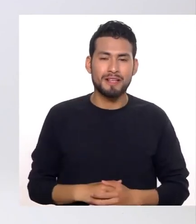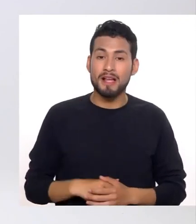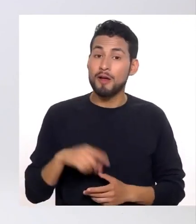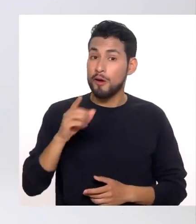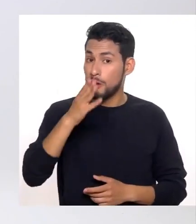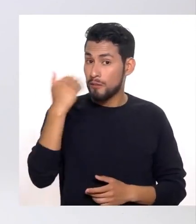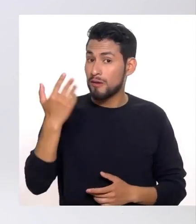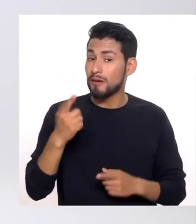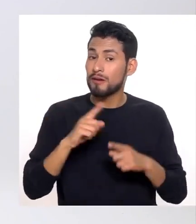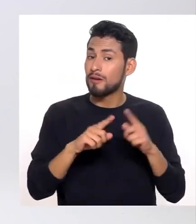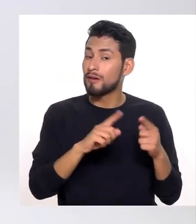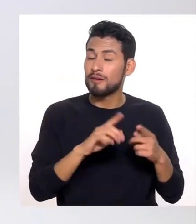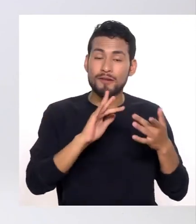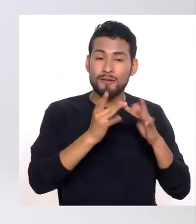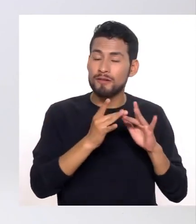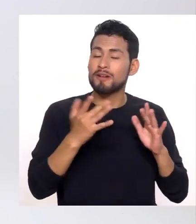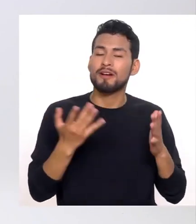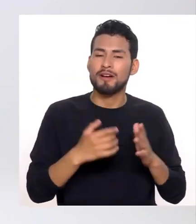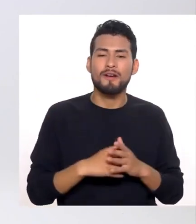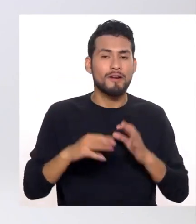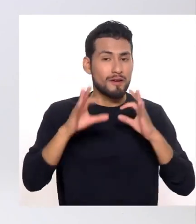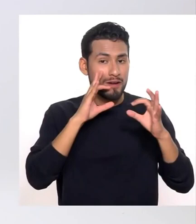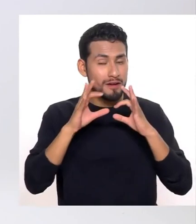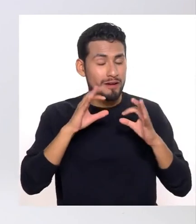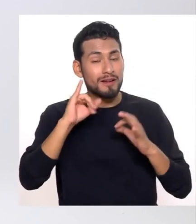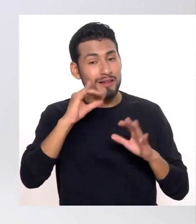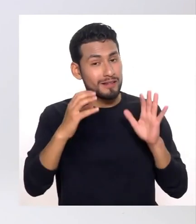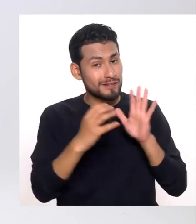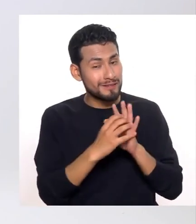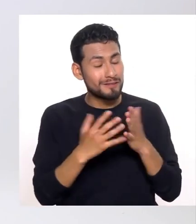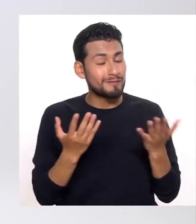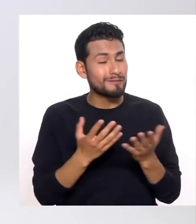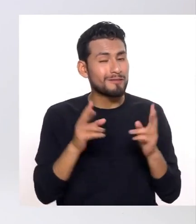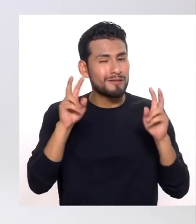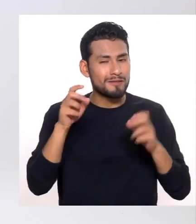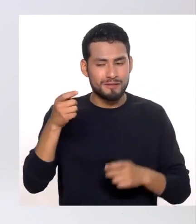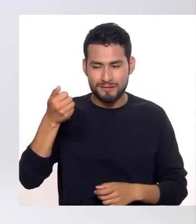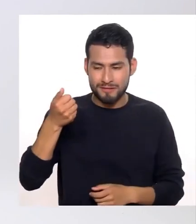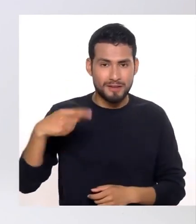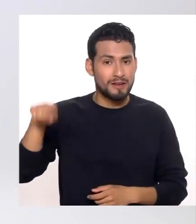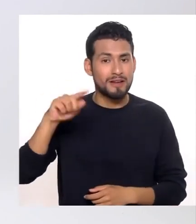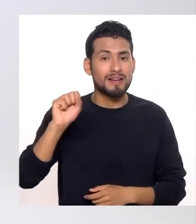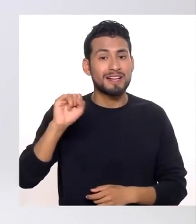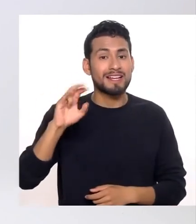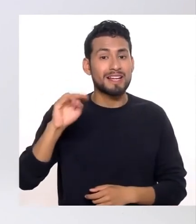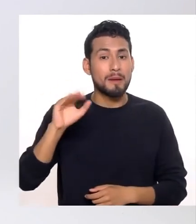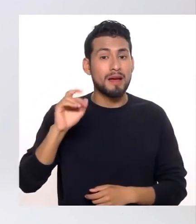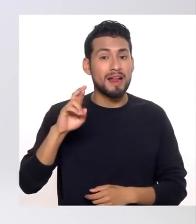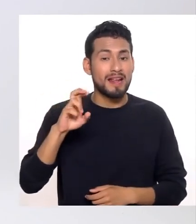sinbarreras@irtp.gob.pe. Y no olviden seguirnos también en Facebook e Instagram. Estamos como